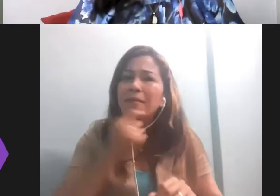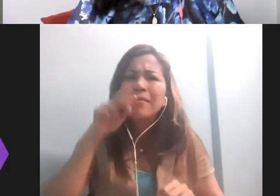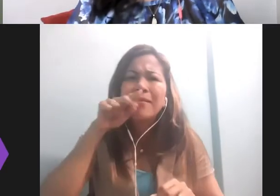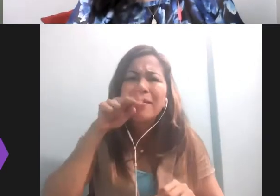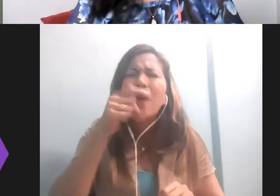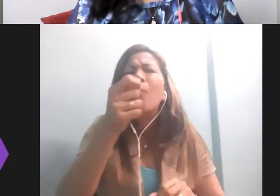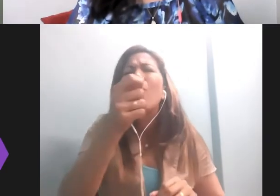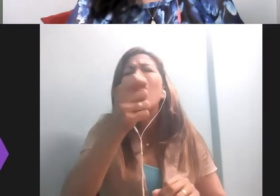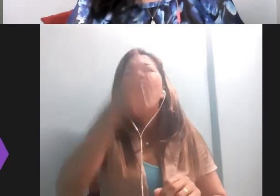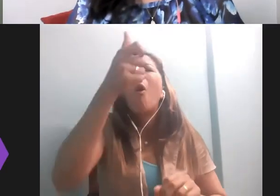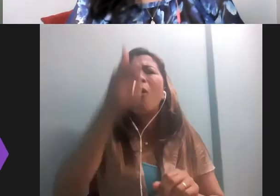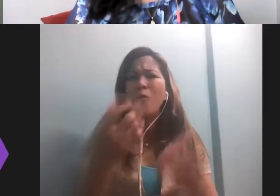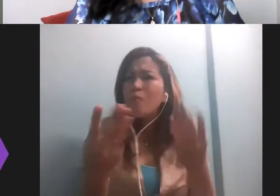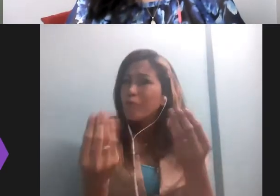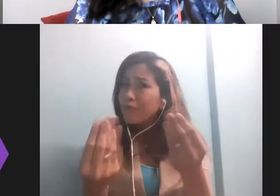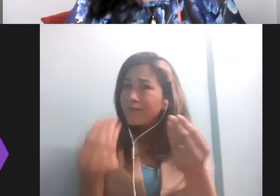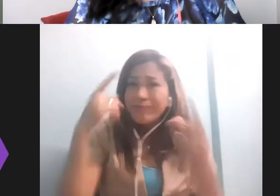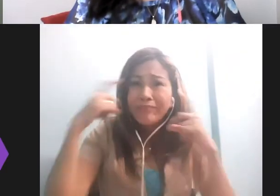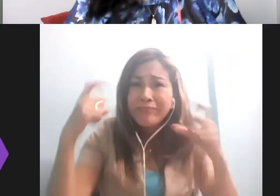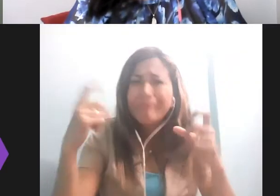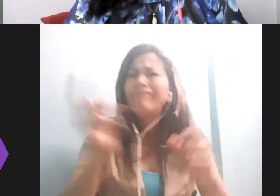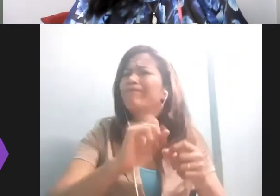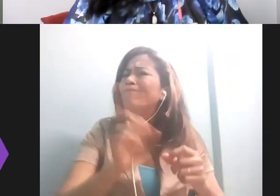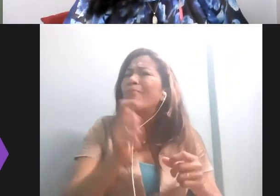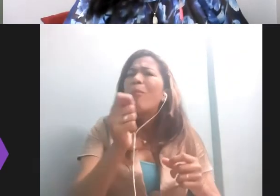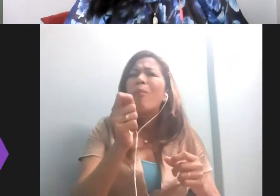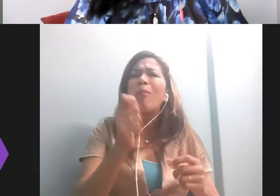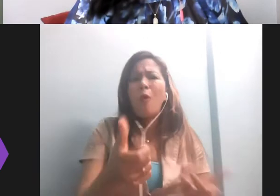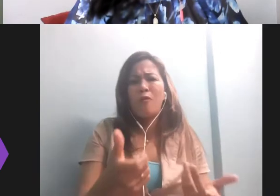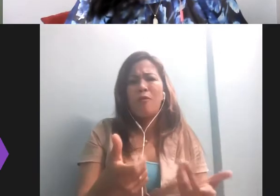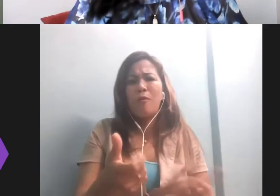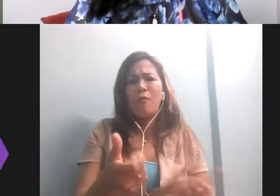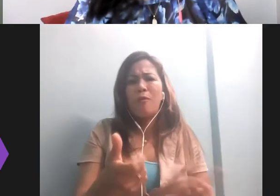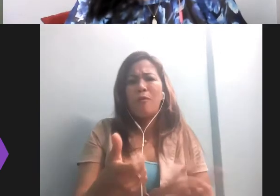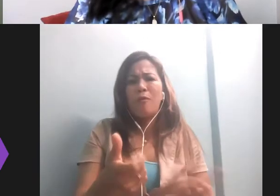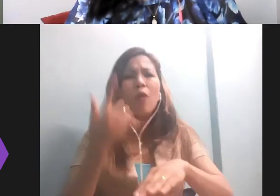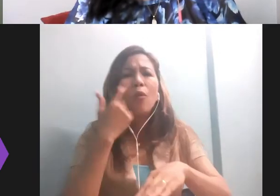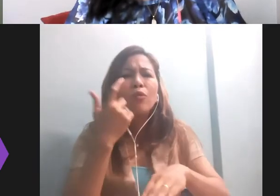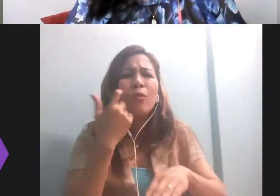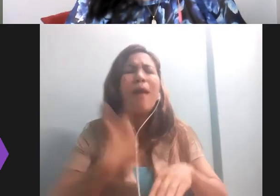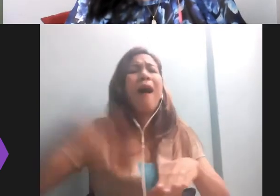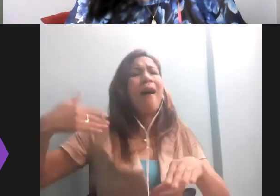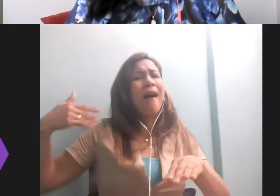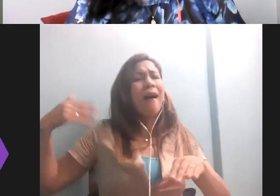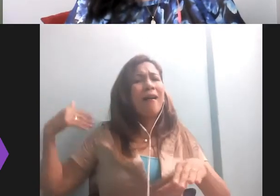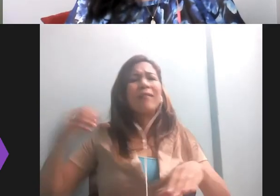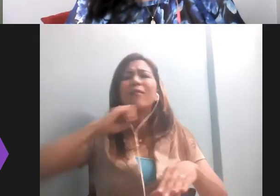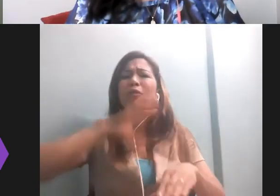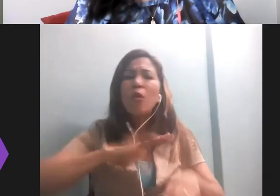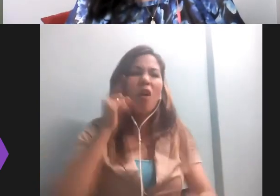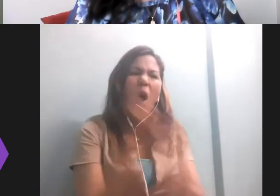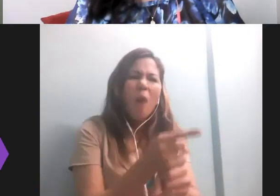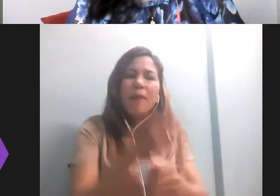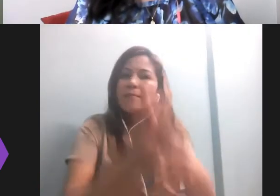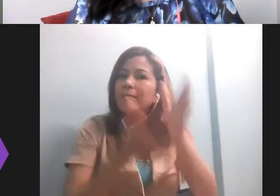son contados, y es lo que mencionaba Dalia al principio, ¿no? Tiene que ver mucho con estas corrientes oralistas y gestualistas que en